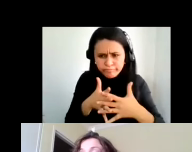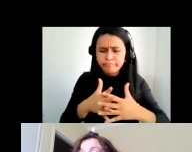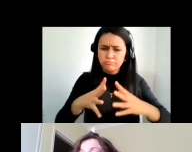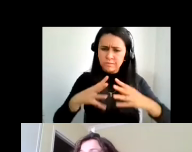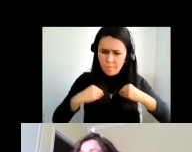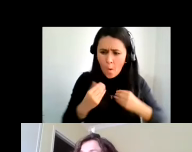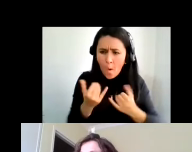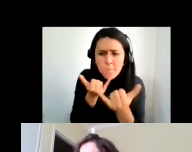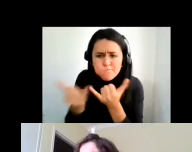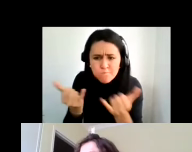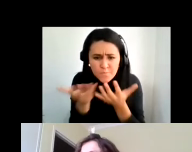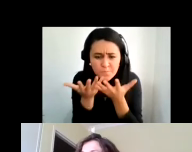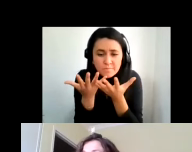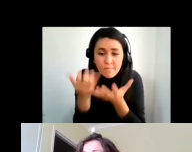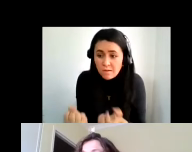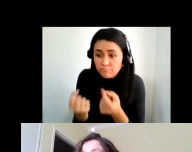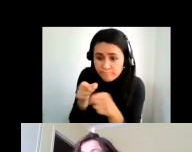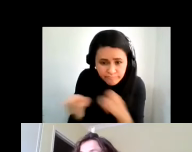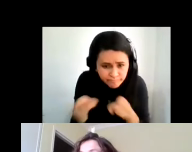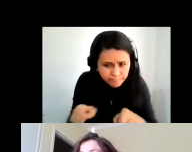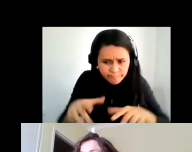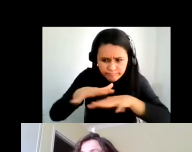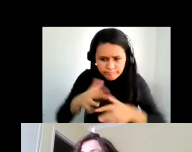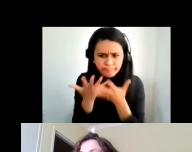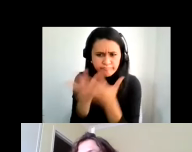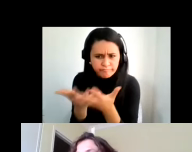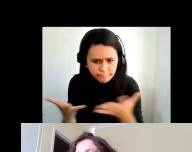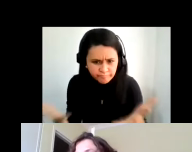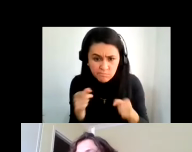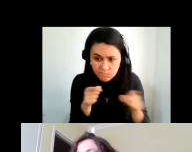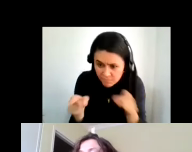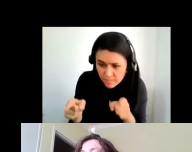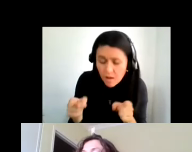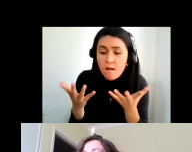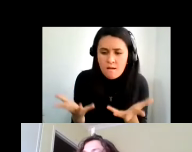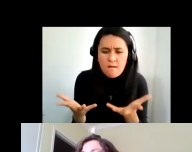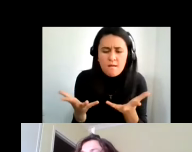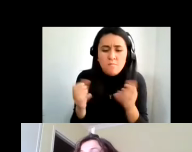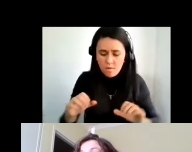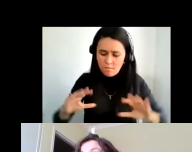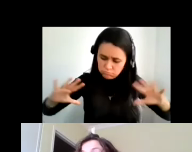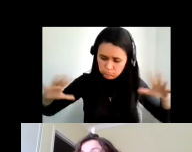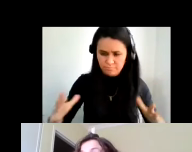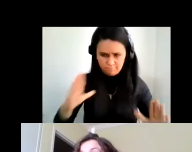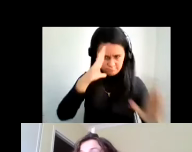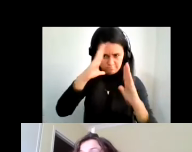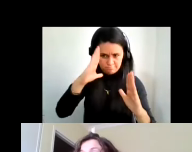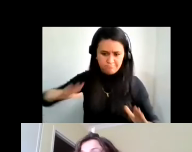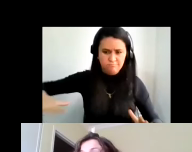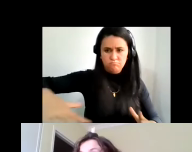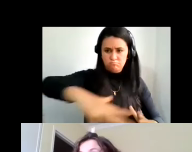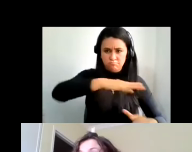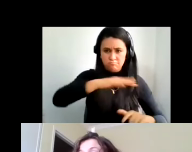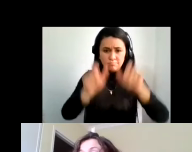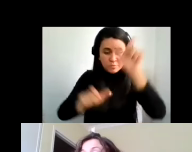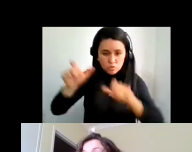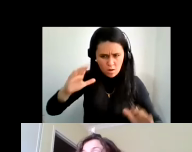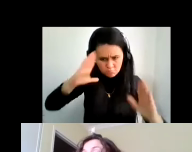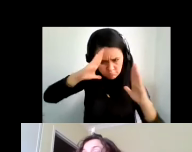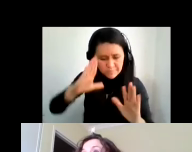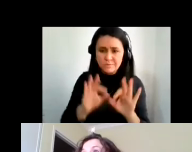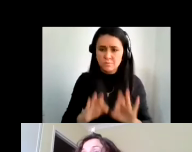disponibilidad. Se analizó el tema de cobertura efectiva, que como ya mencionamos es muy importante para nosotros poder